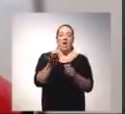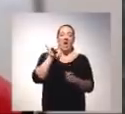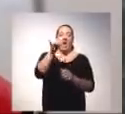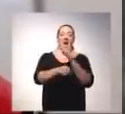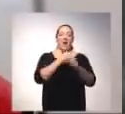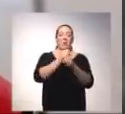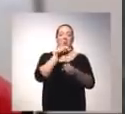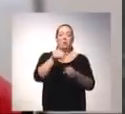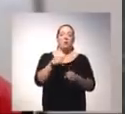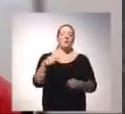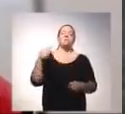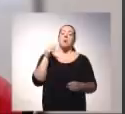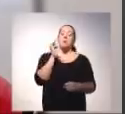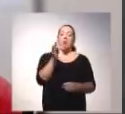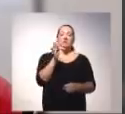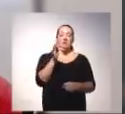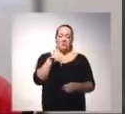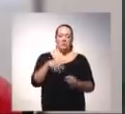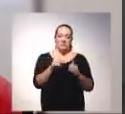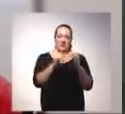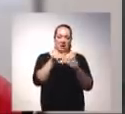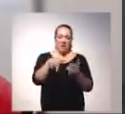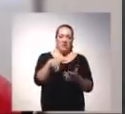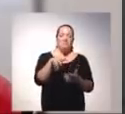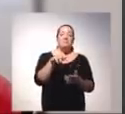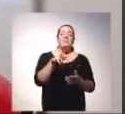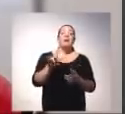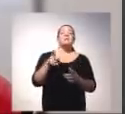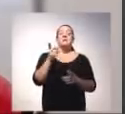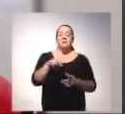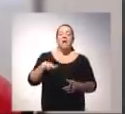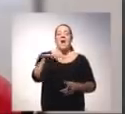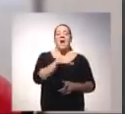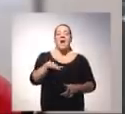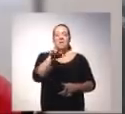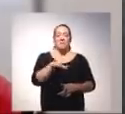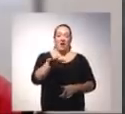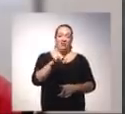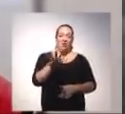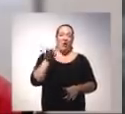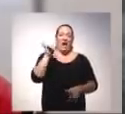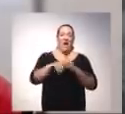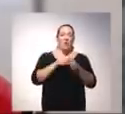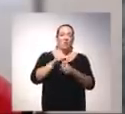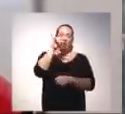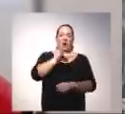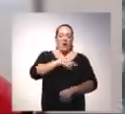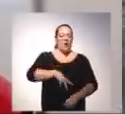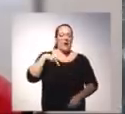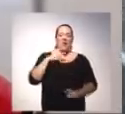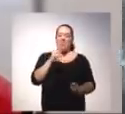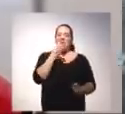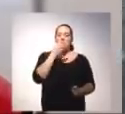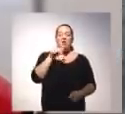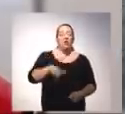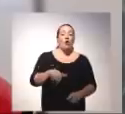operatividad aeronáutica en el aeropuerto de La Palma, así como para el espacio aéreo canario. En el día de